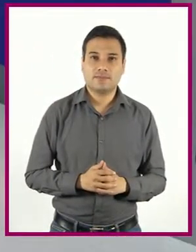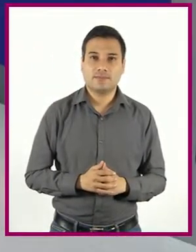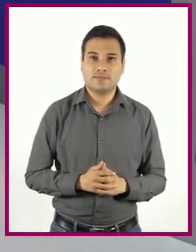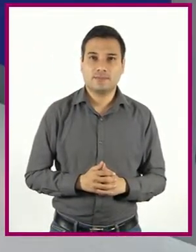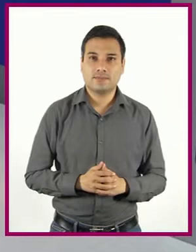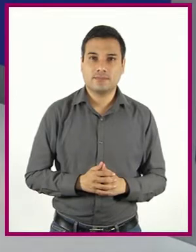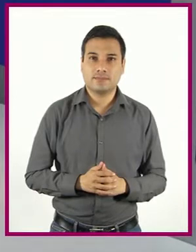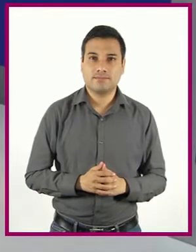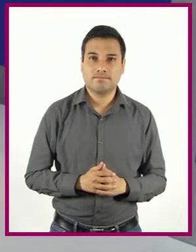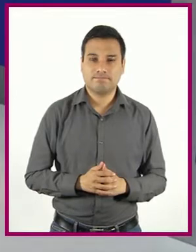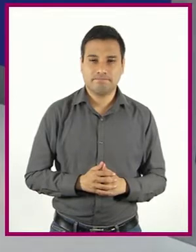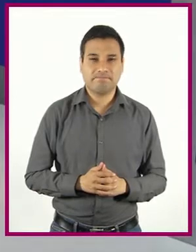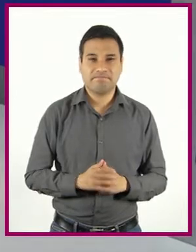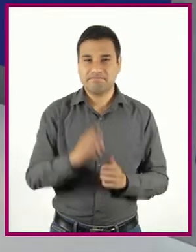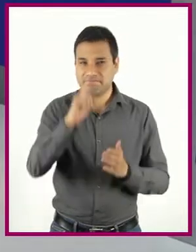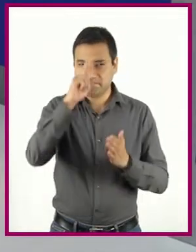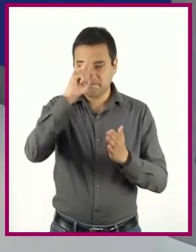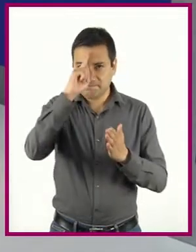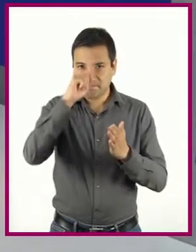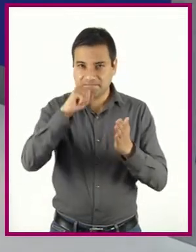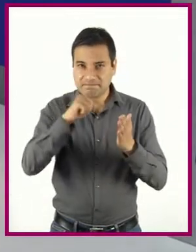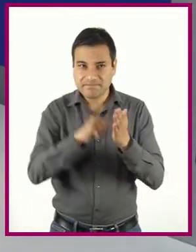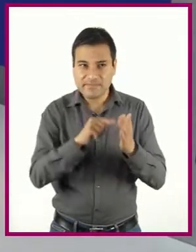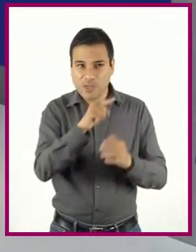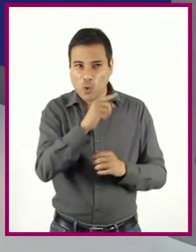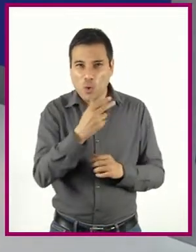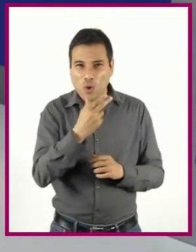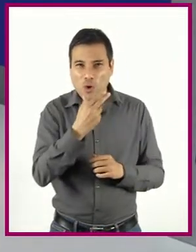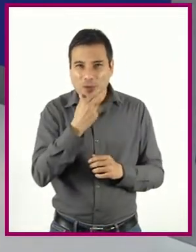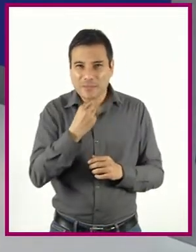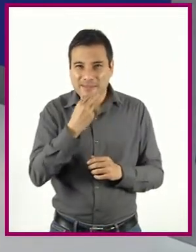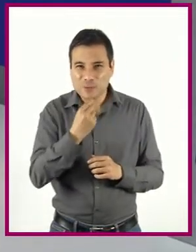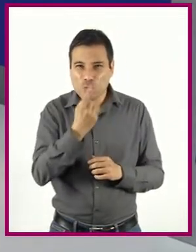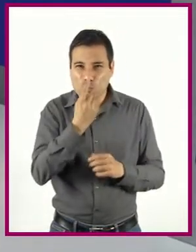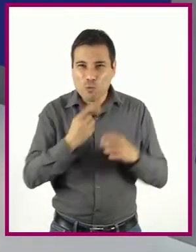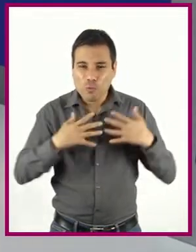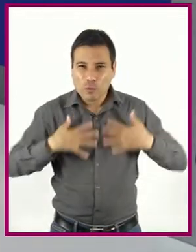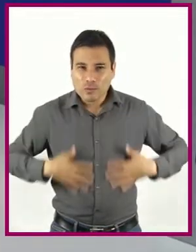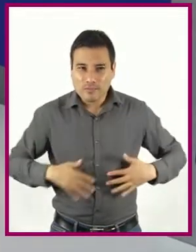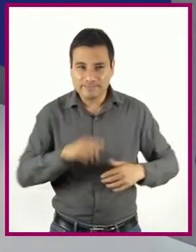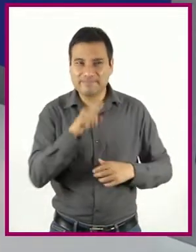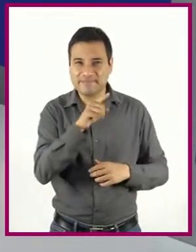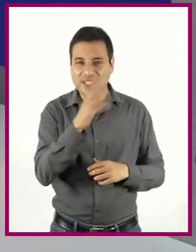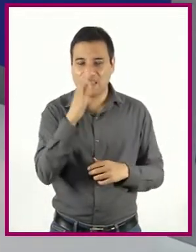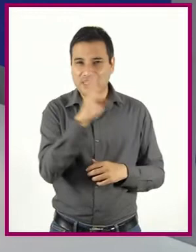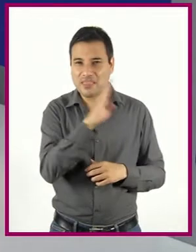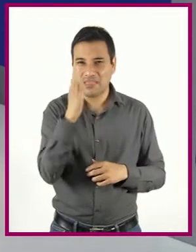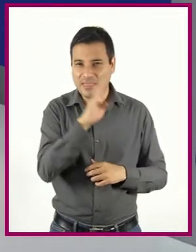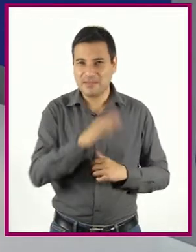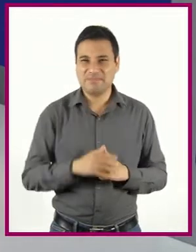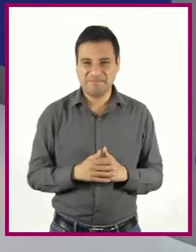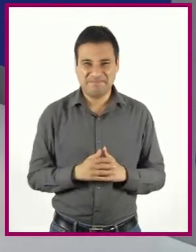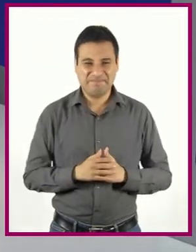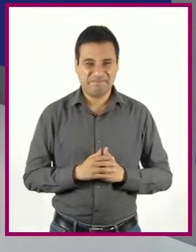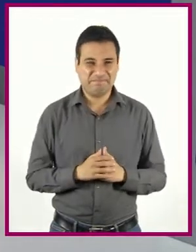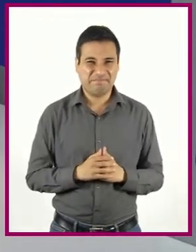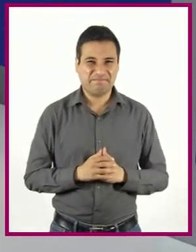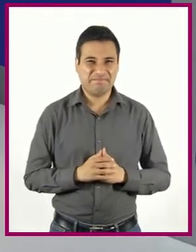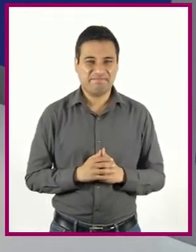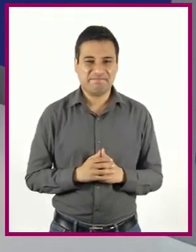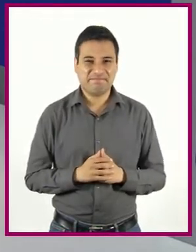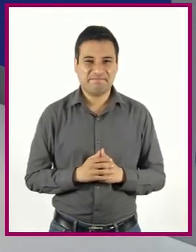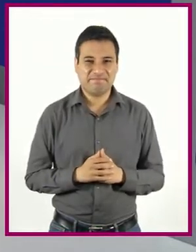Tal vez Don Radiactivo es una persona inestable, como lo menciona Emilio Lizárraga en Retos